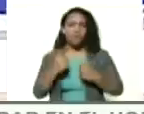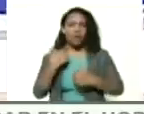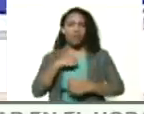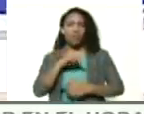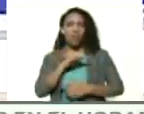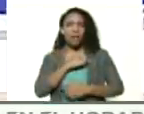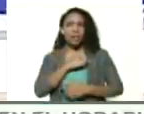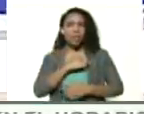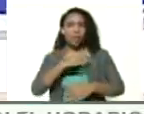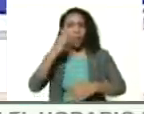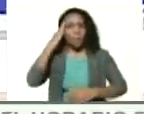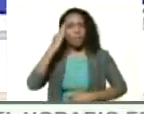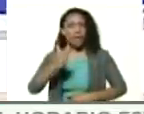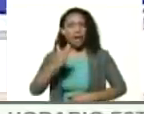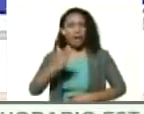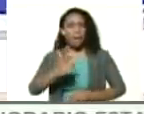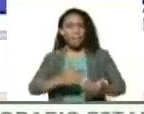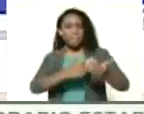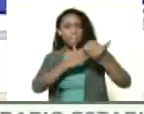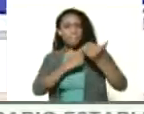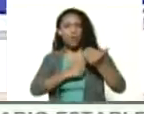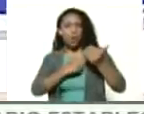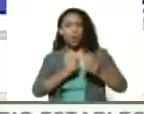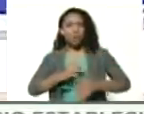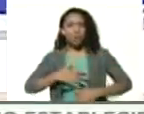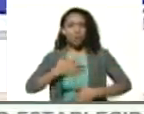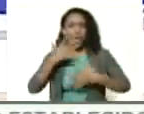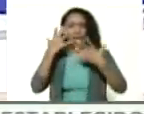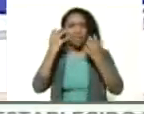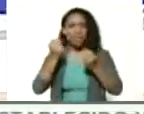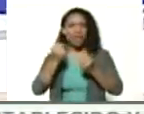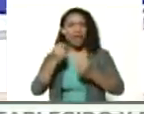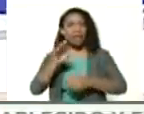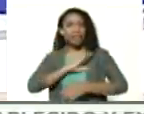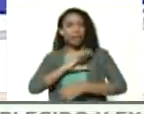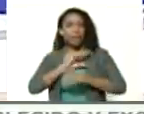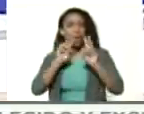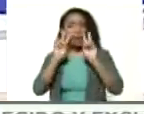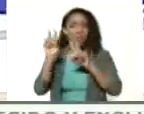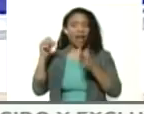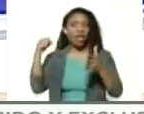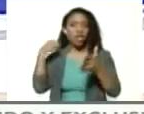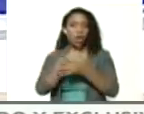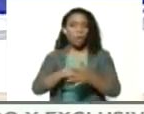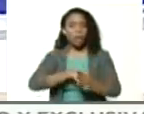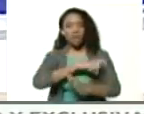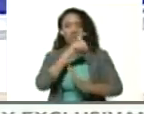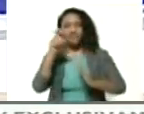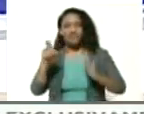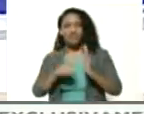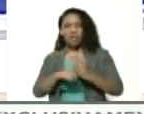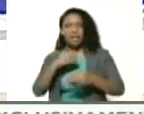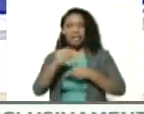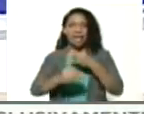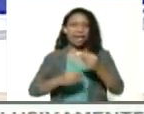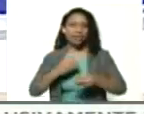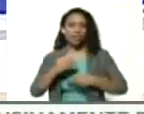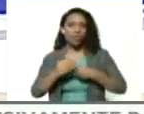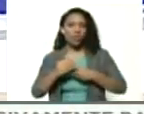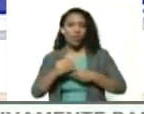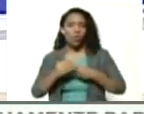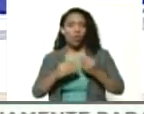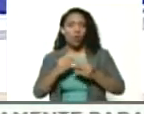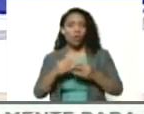los oficiales de la Fuerza Armada, para poder entenderlo, tenemos que ver el golpe en plena ejecución. Cuando